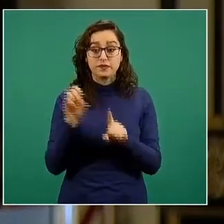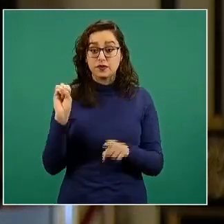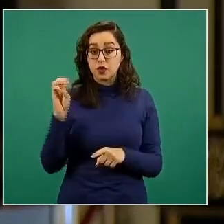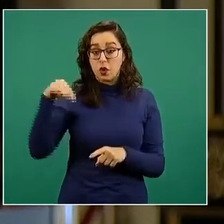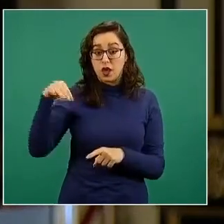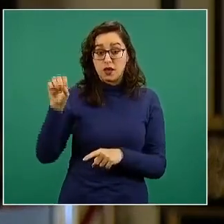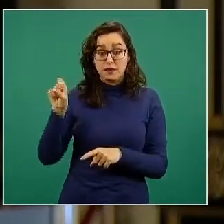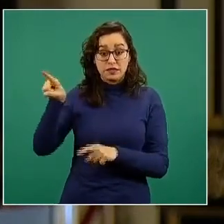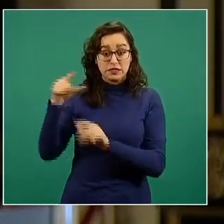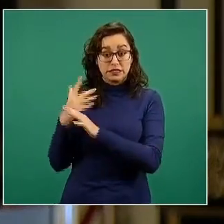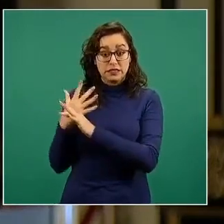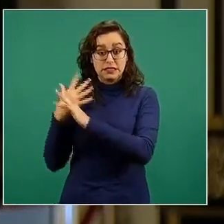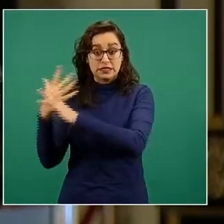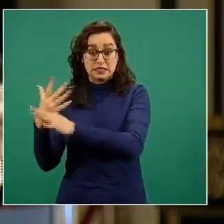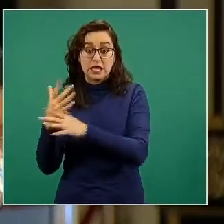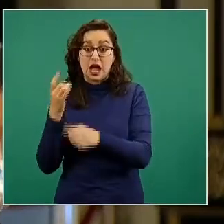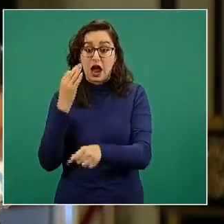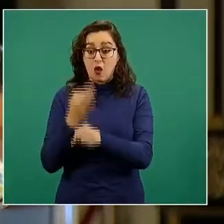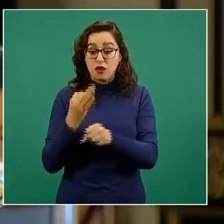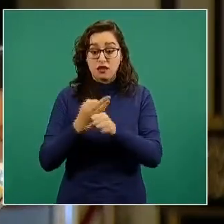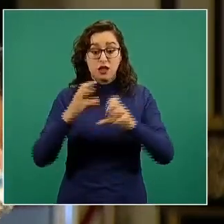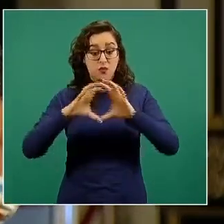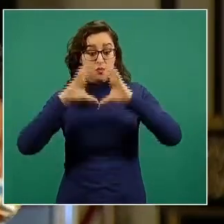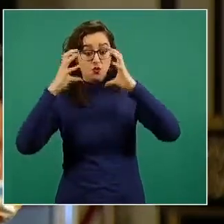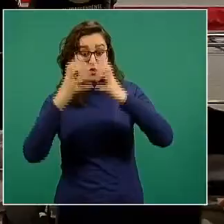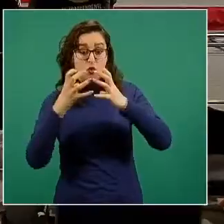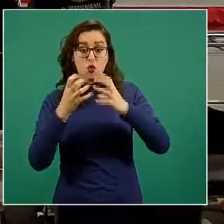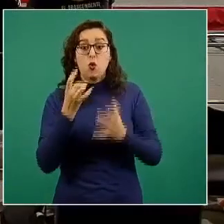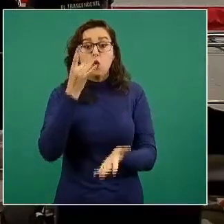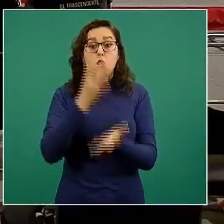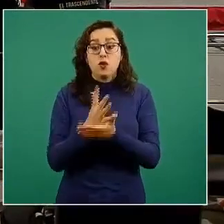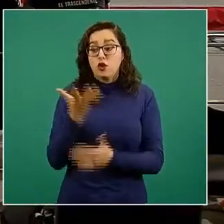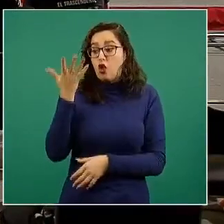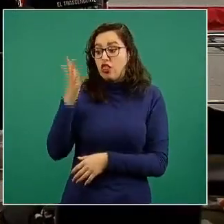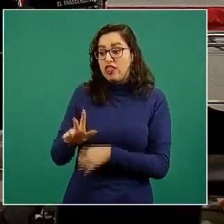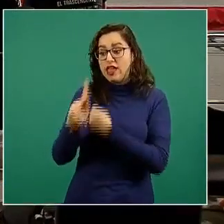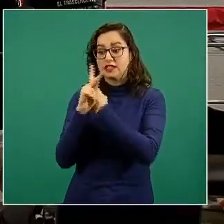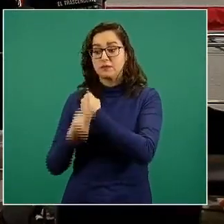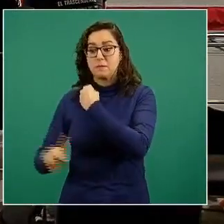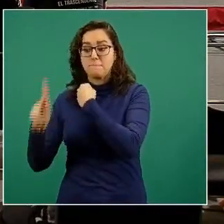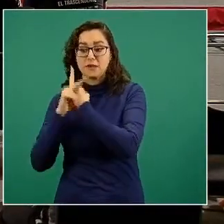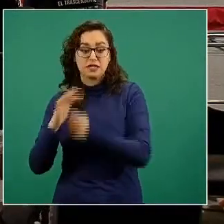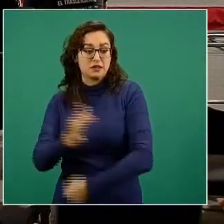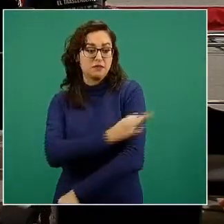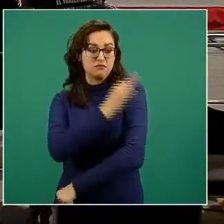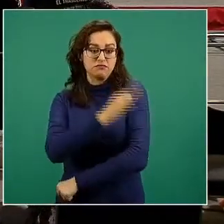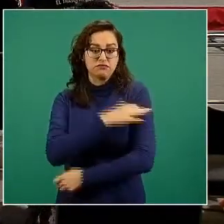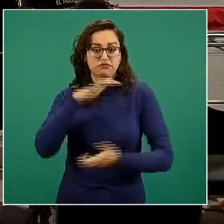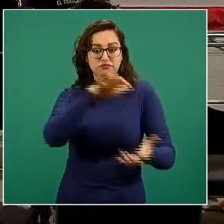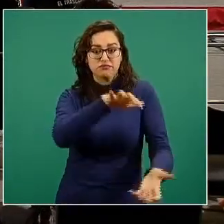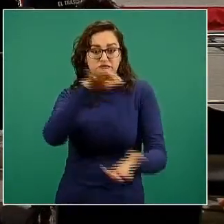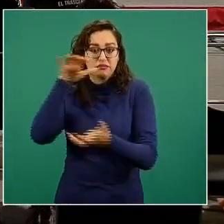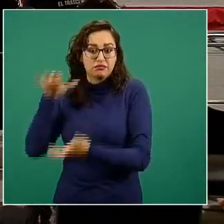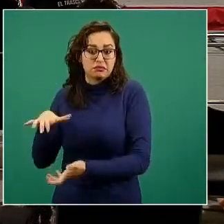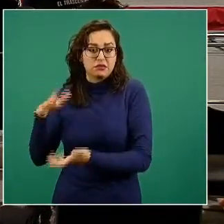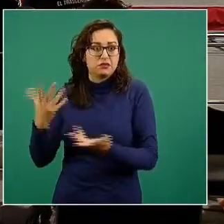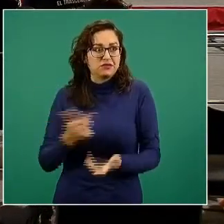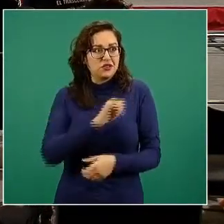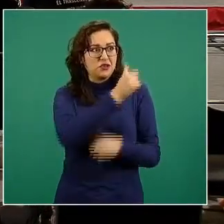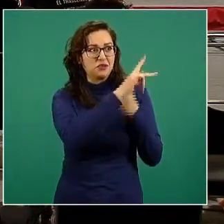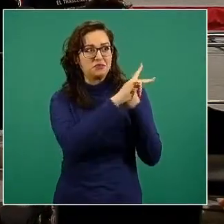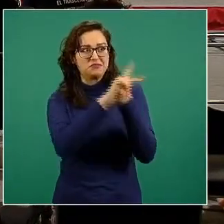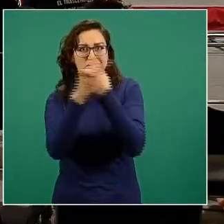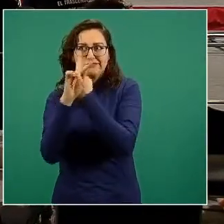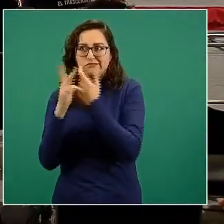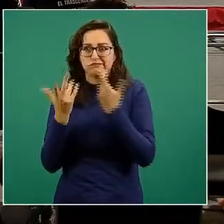países están concentrando el 95% de las vacunas. Hay que recordar que con el presidente López Obrador, él estuvo impulsando precisamente